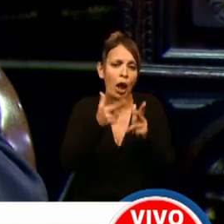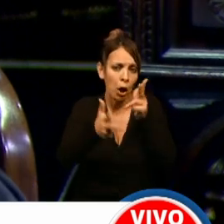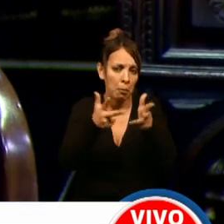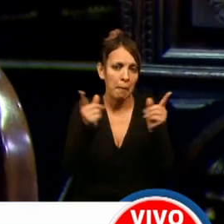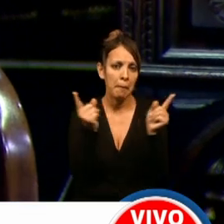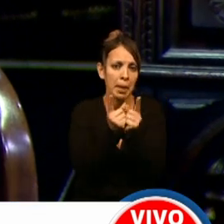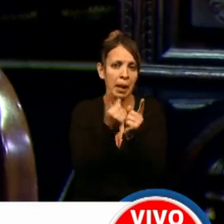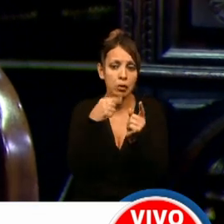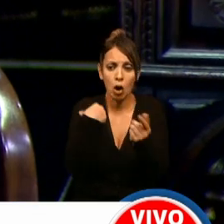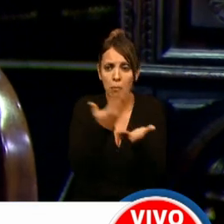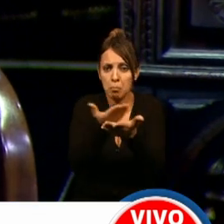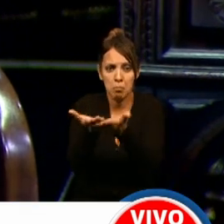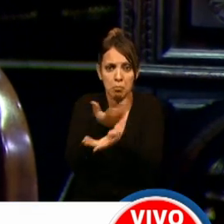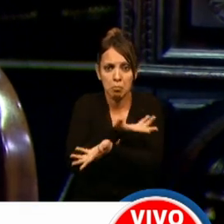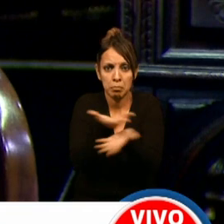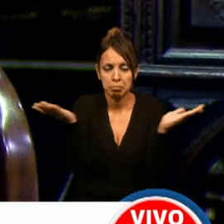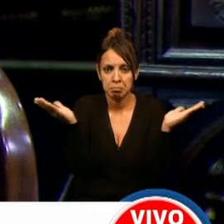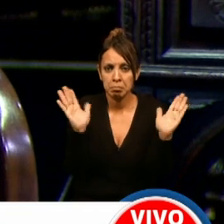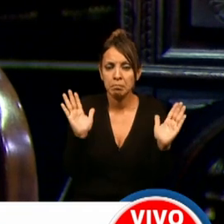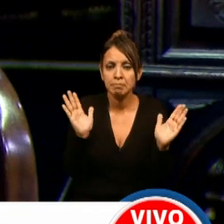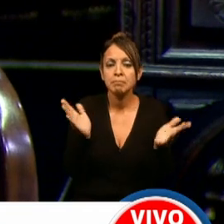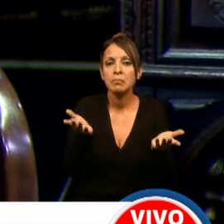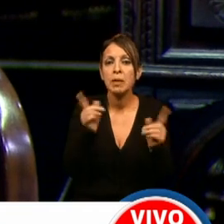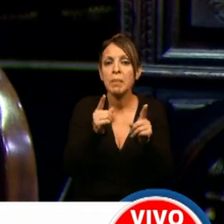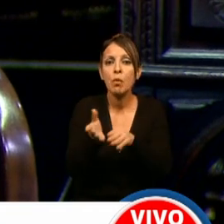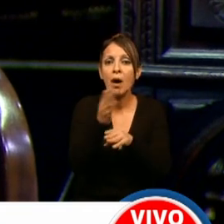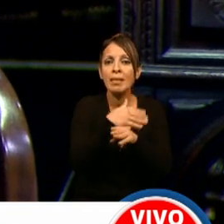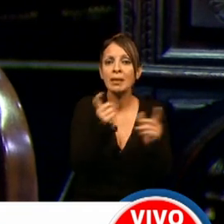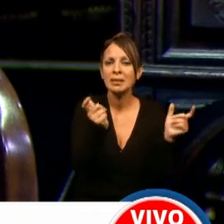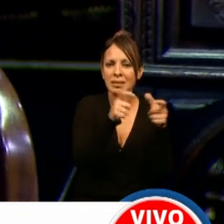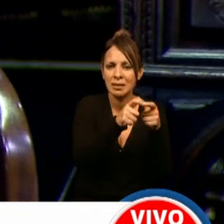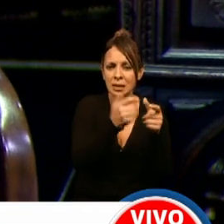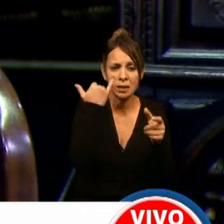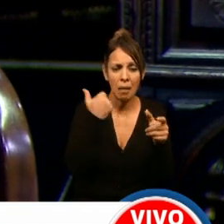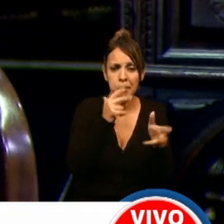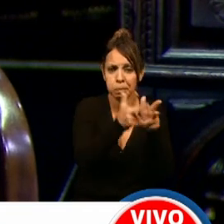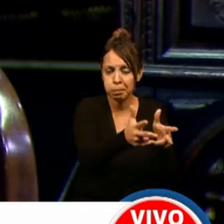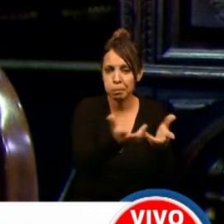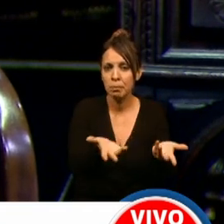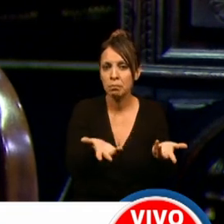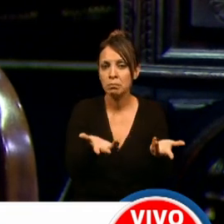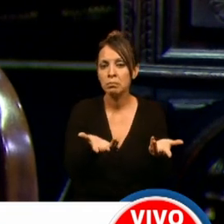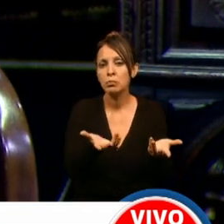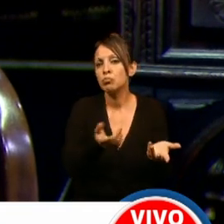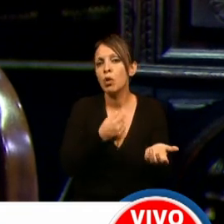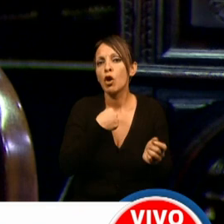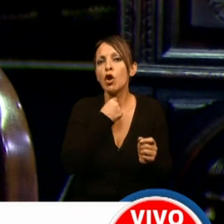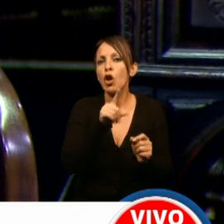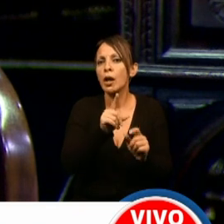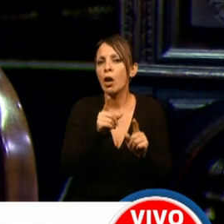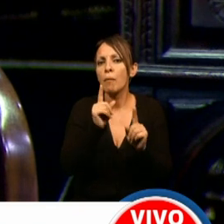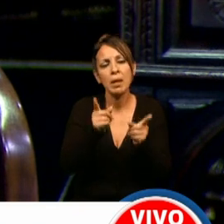esto lo planteo oportunamente en el seno de ese plenario y no quiero dejar de